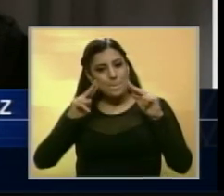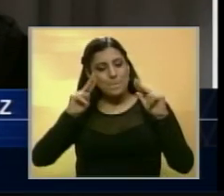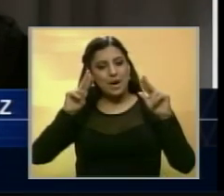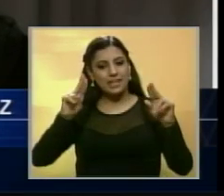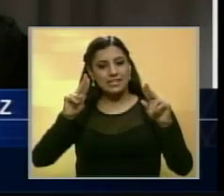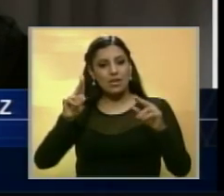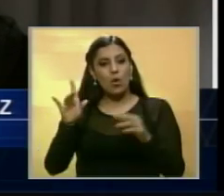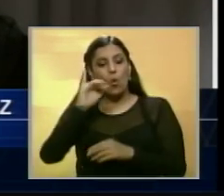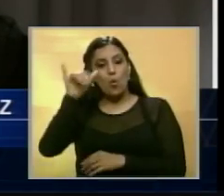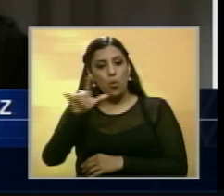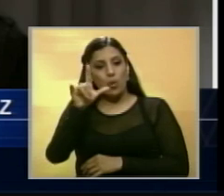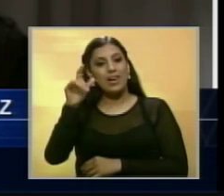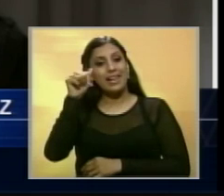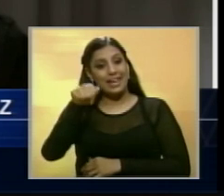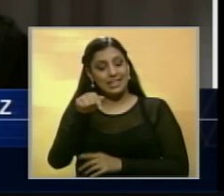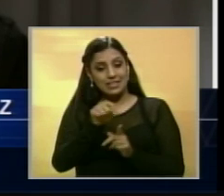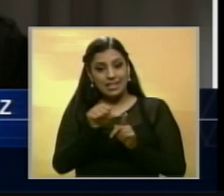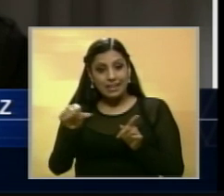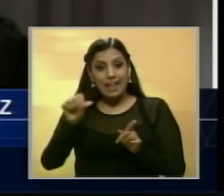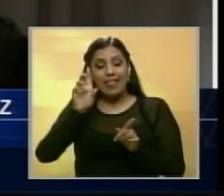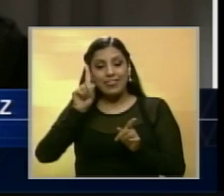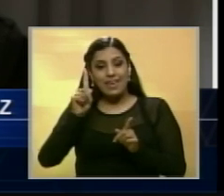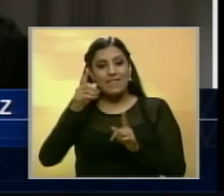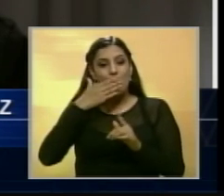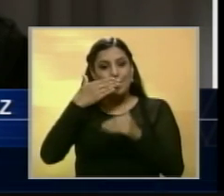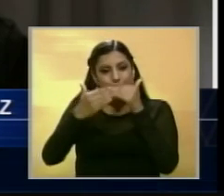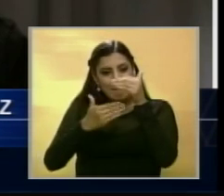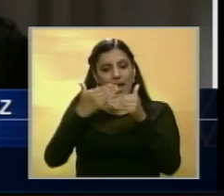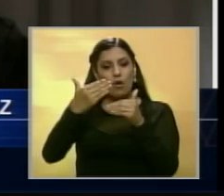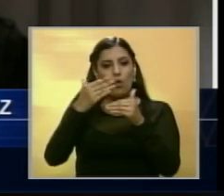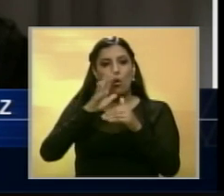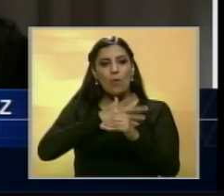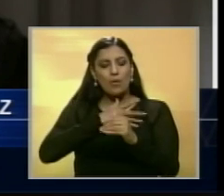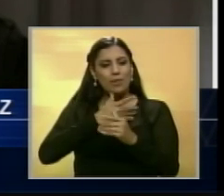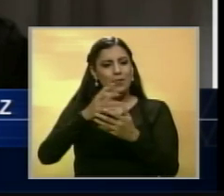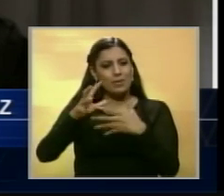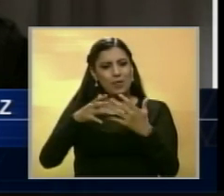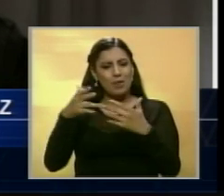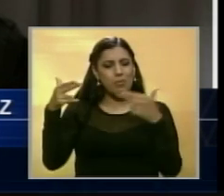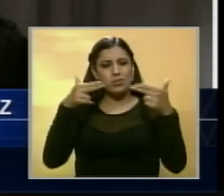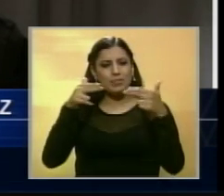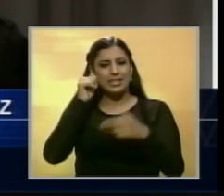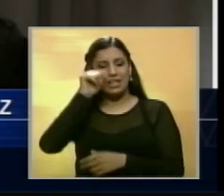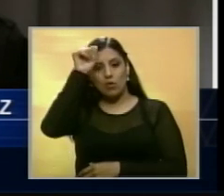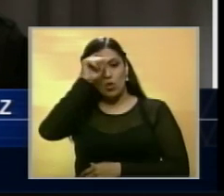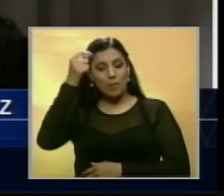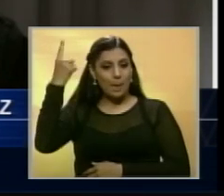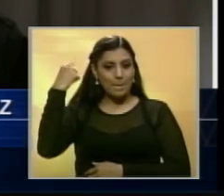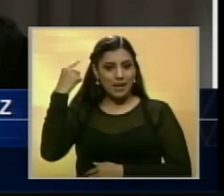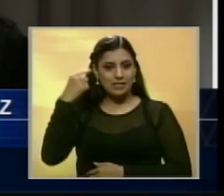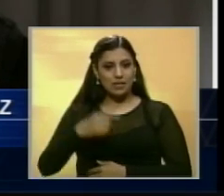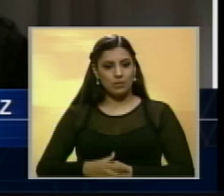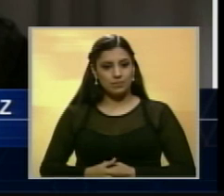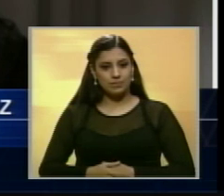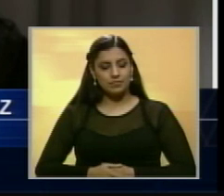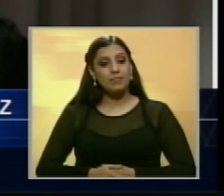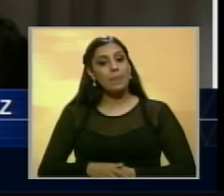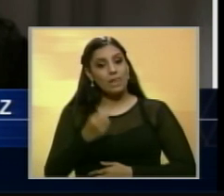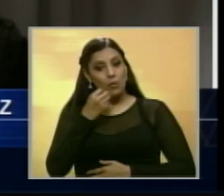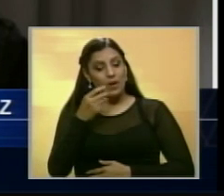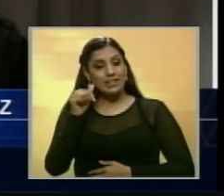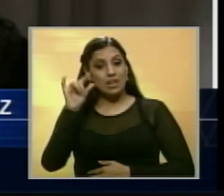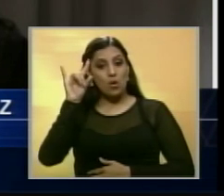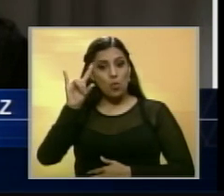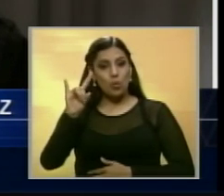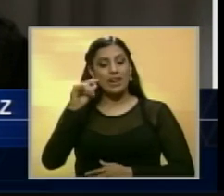en su cumpleaños, quiere que este llegue aún más lejos tras el devastador tiroteo del fin de semana en Orlando, Florida. Ringo dijo